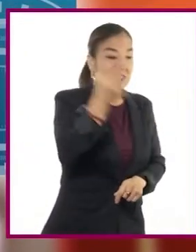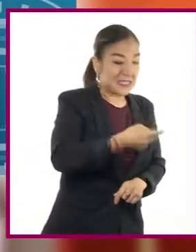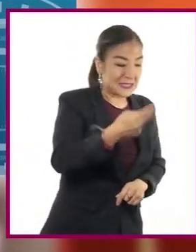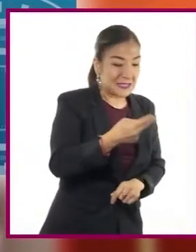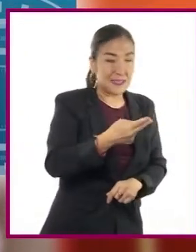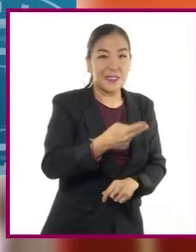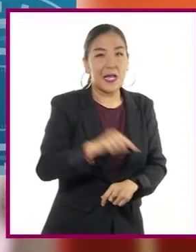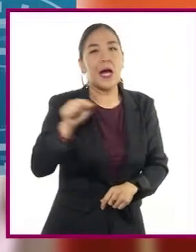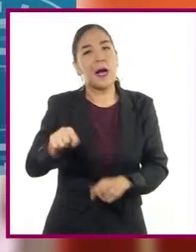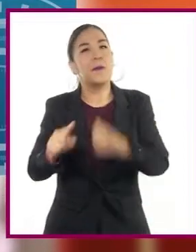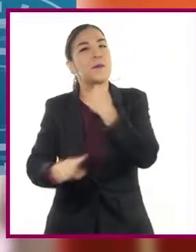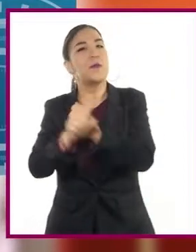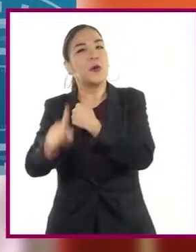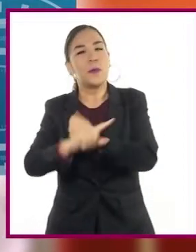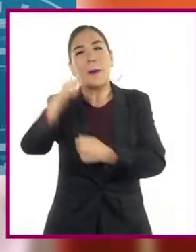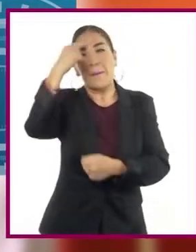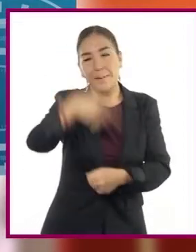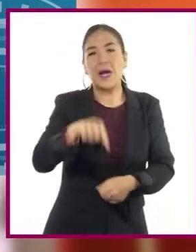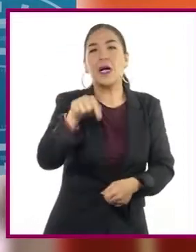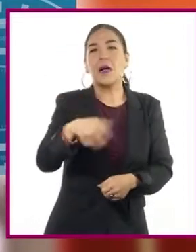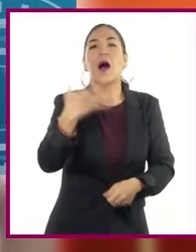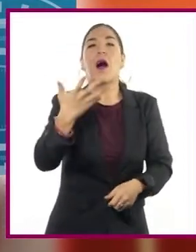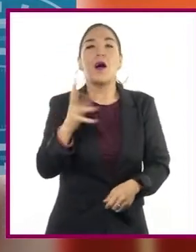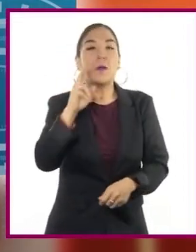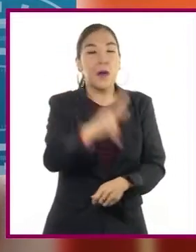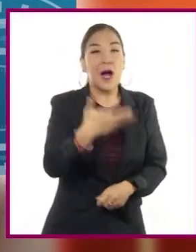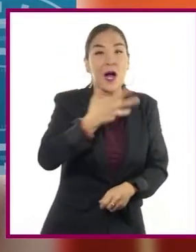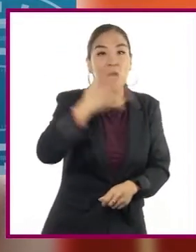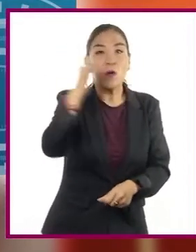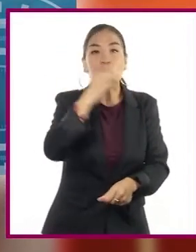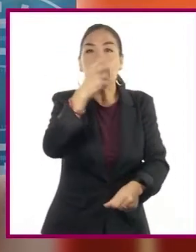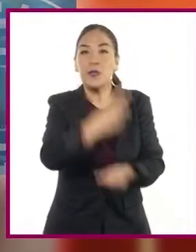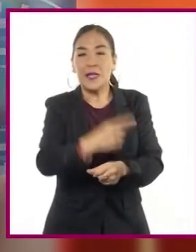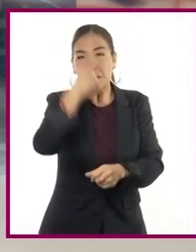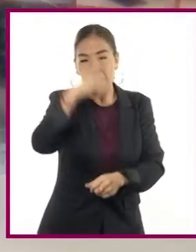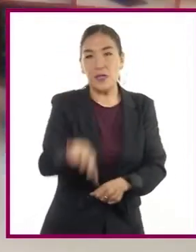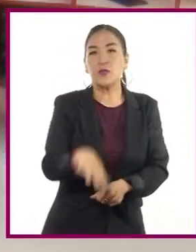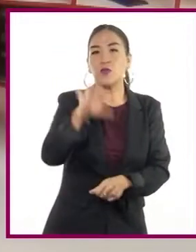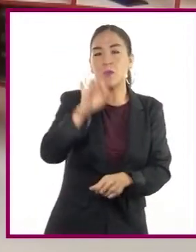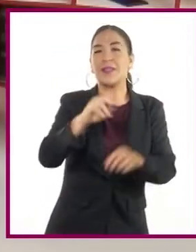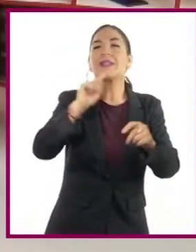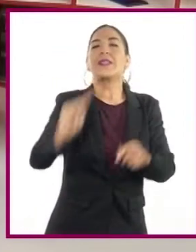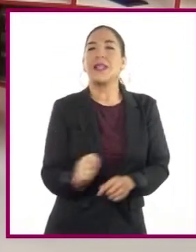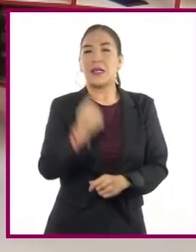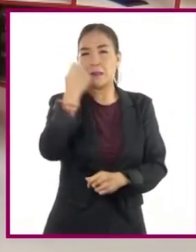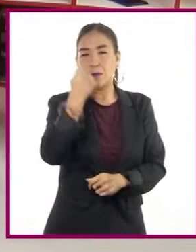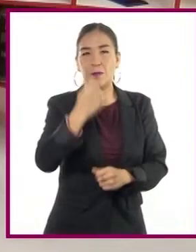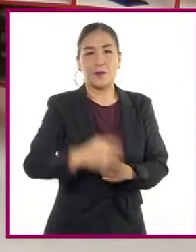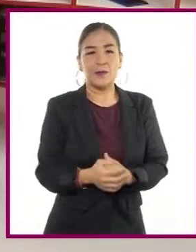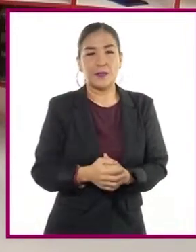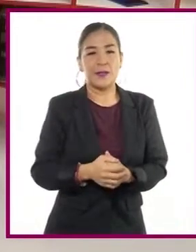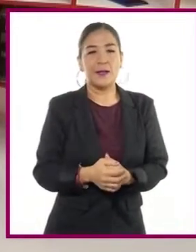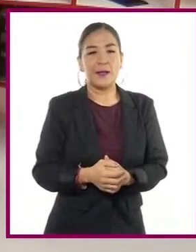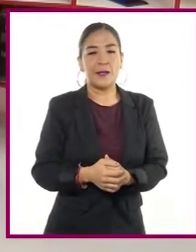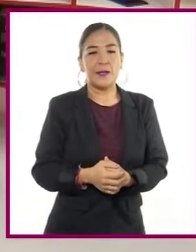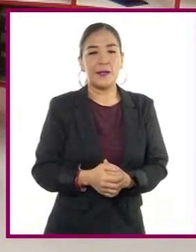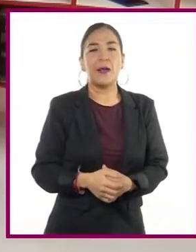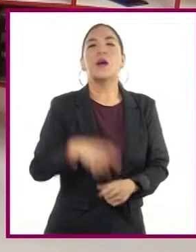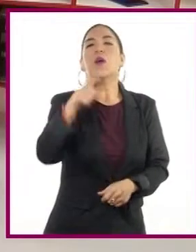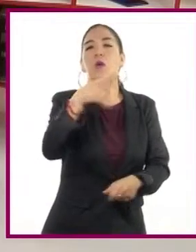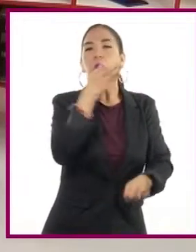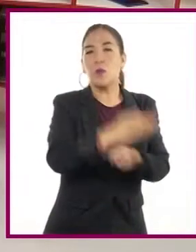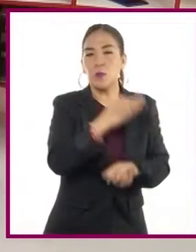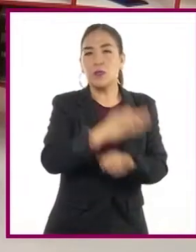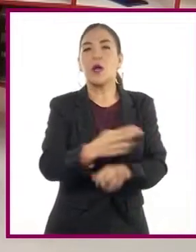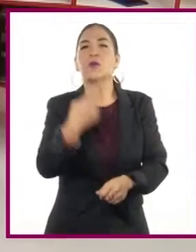necesidades y problemas para encontrar oportunidades de solución tecnológica. Les pedimos tener a la mano su cuaderno